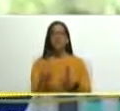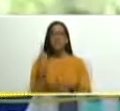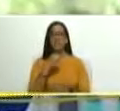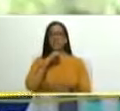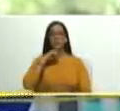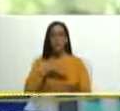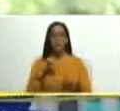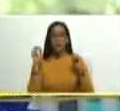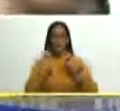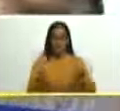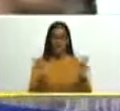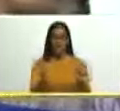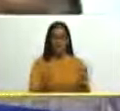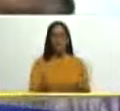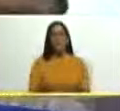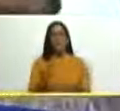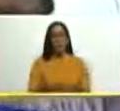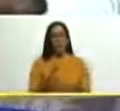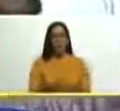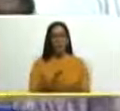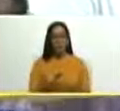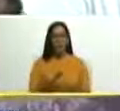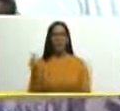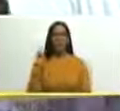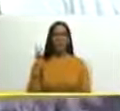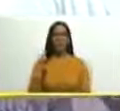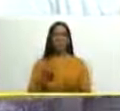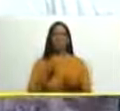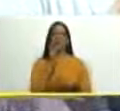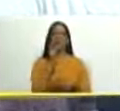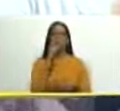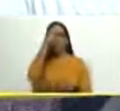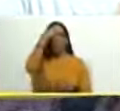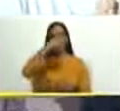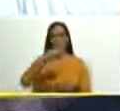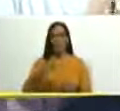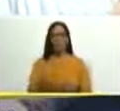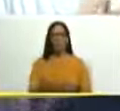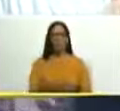este tema vital de la República se le consulta al pueblo.